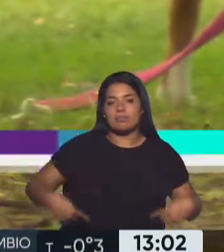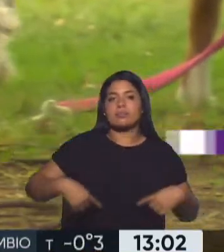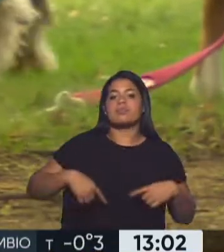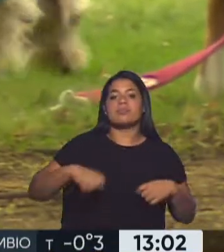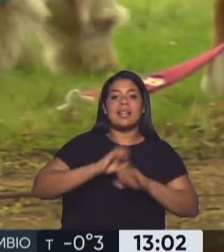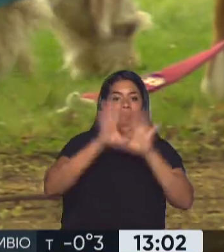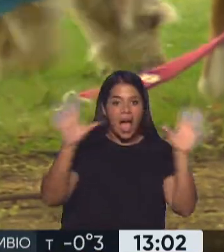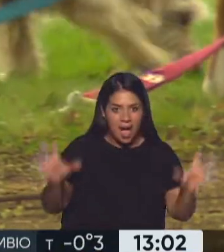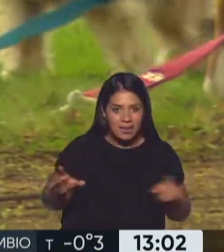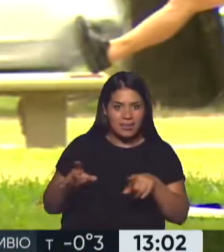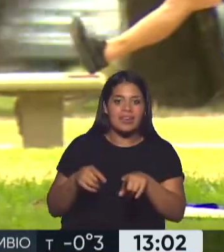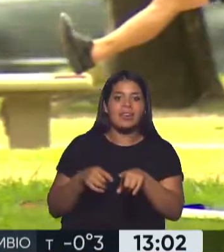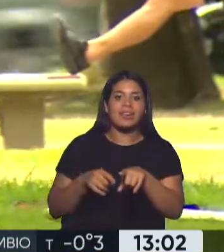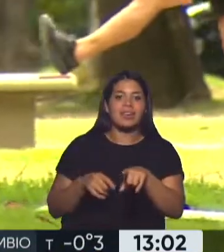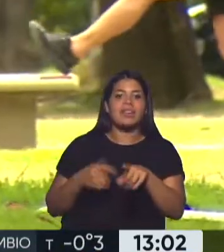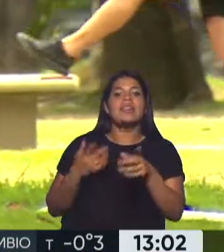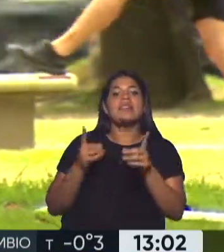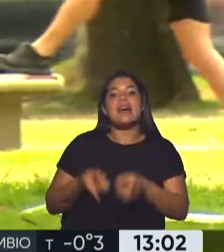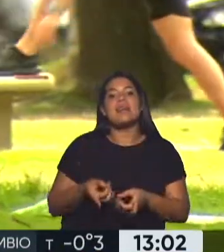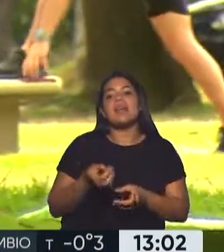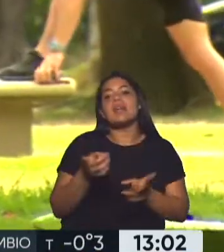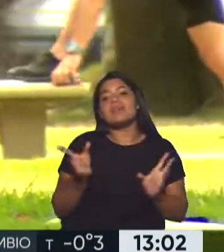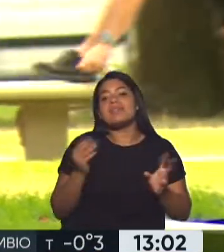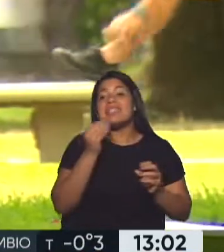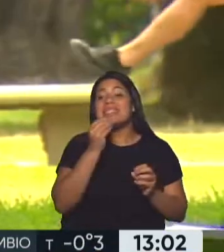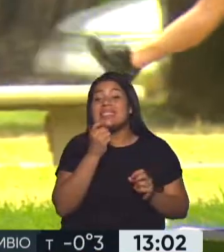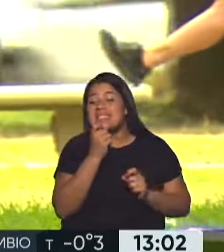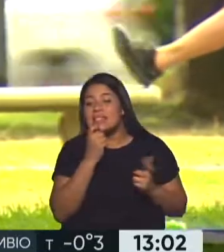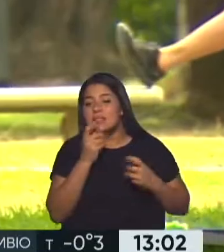calor y fundamental estar atentos a cuando aparecen síntomas,